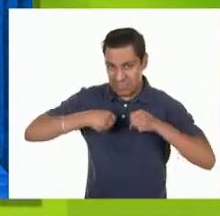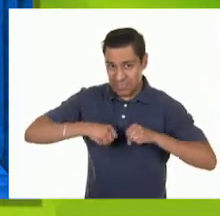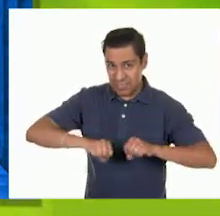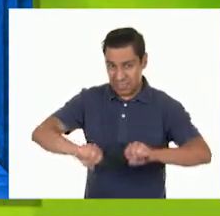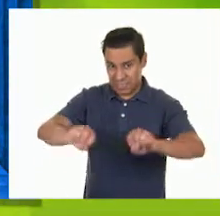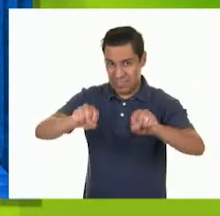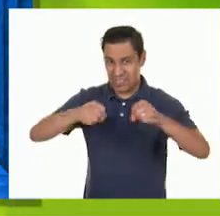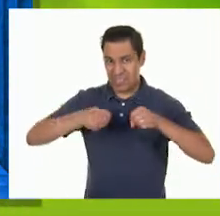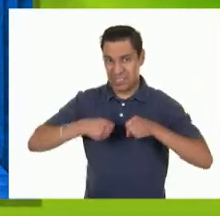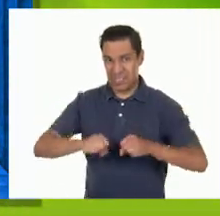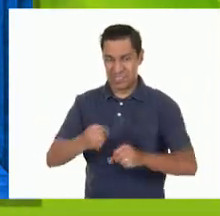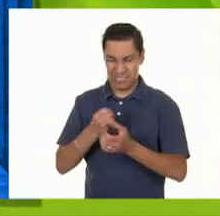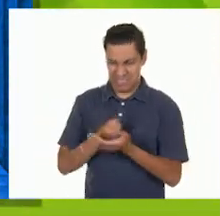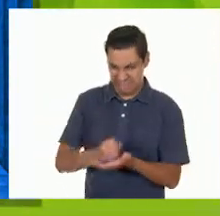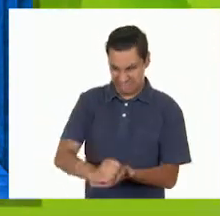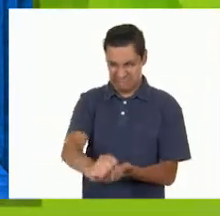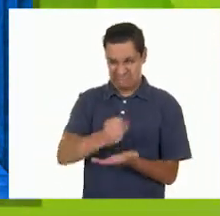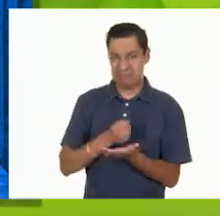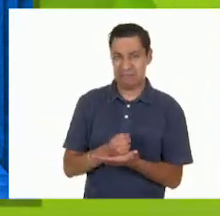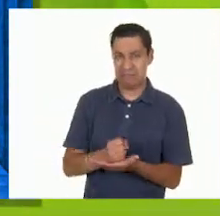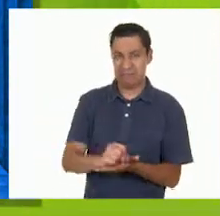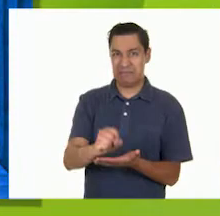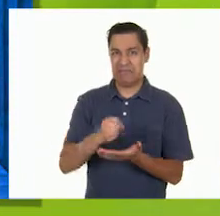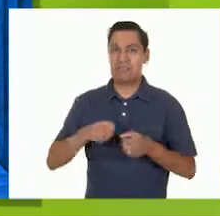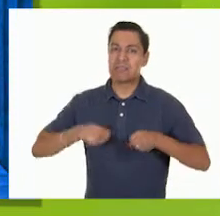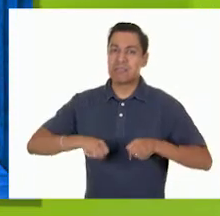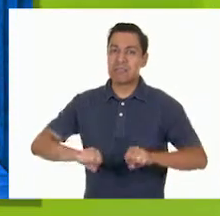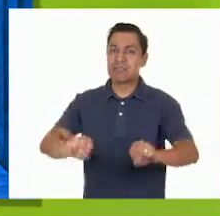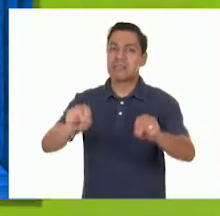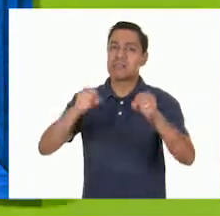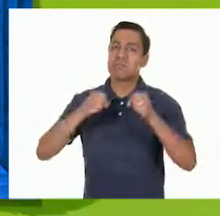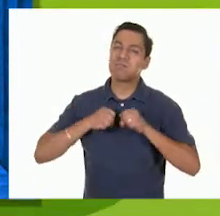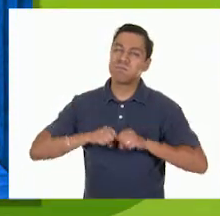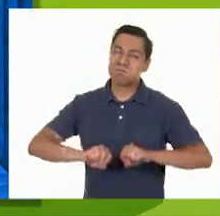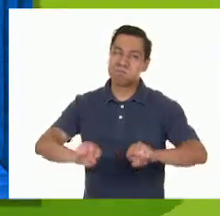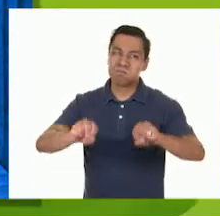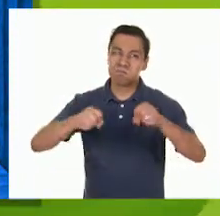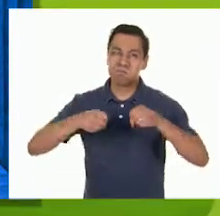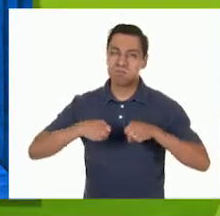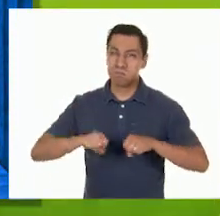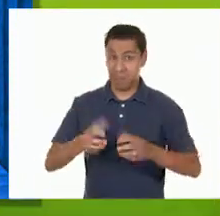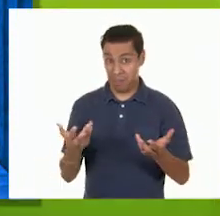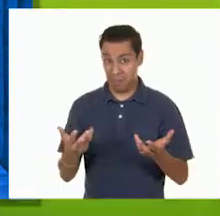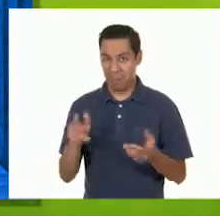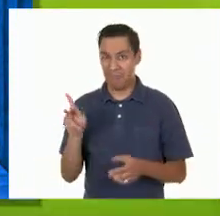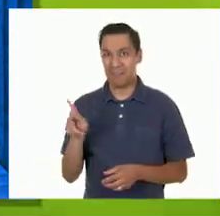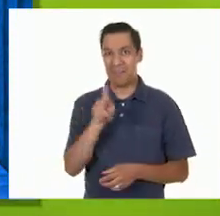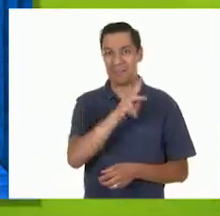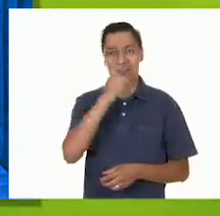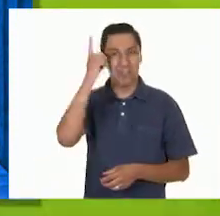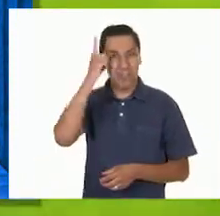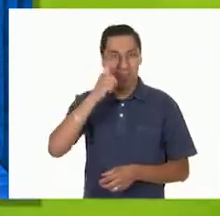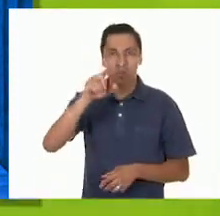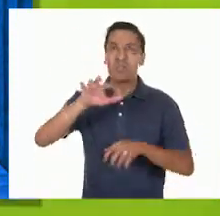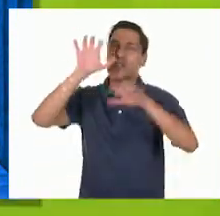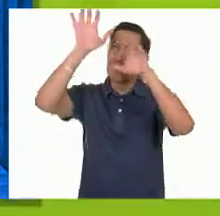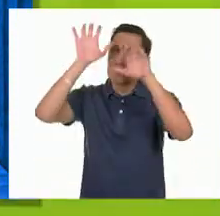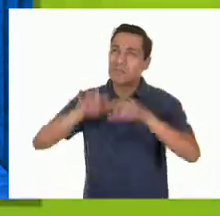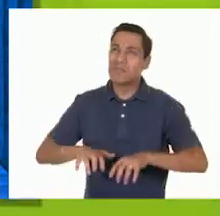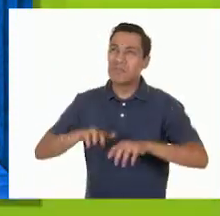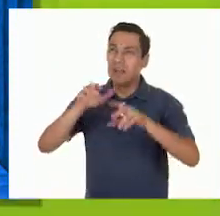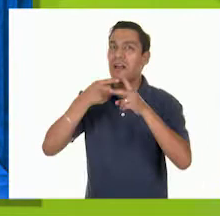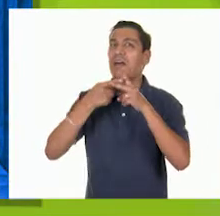molía moría y contaba como a partir de entonces quetzalcoátl nos trajo el maíz